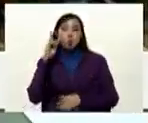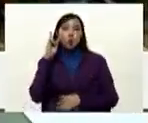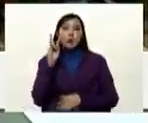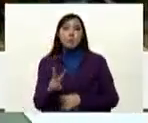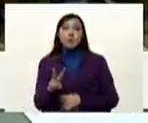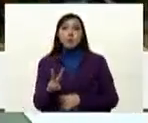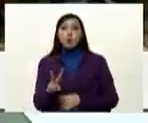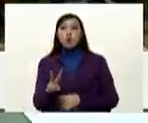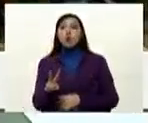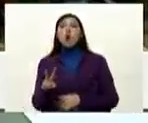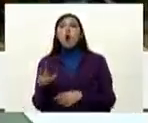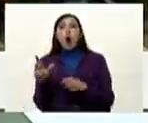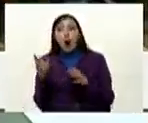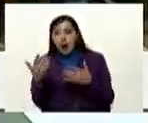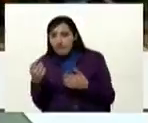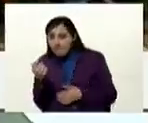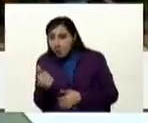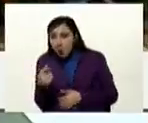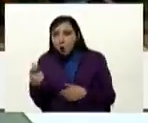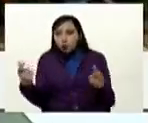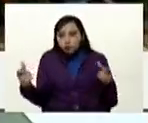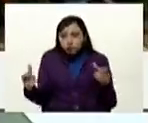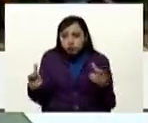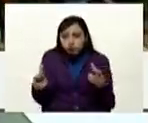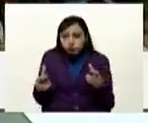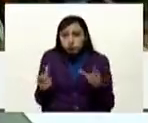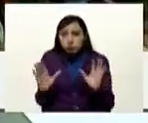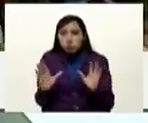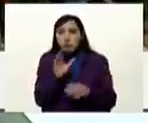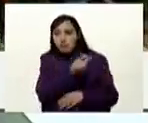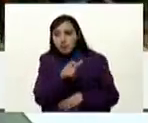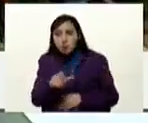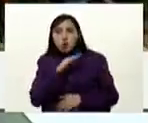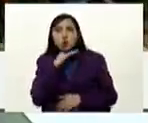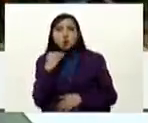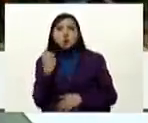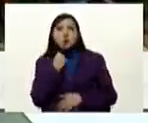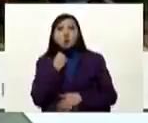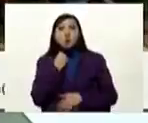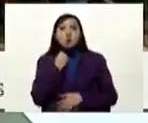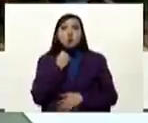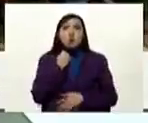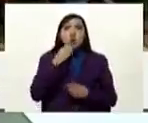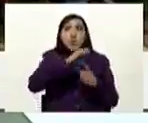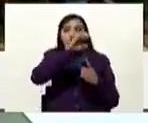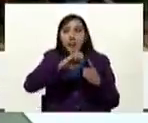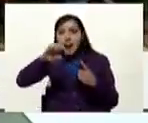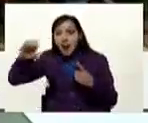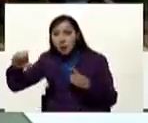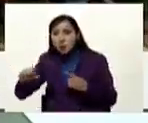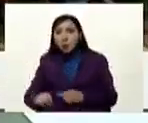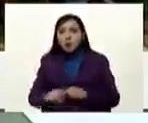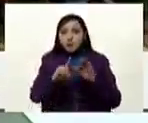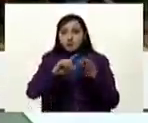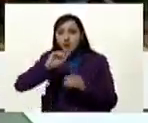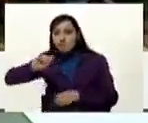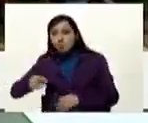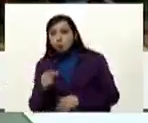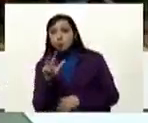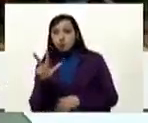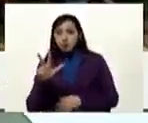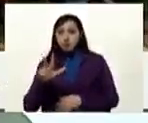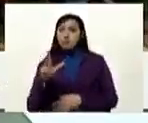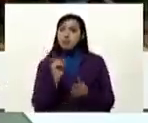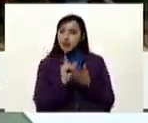un ascenso en la tercera semana de agosto de la curva al 6.3. Estos son